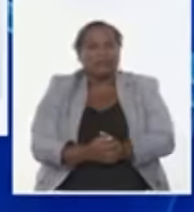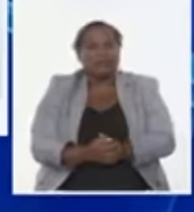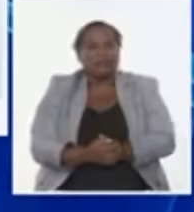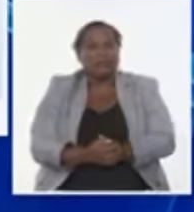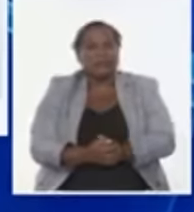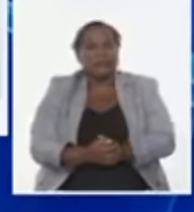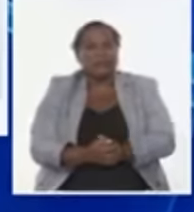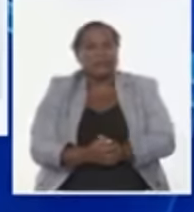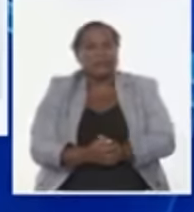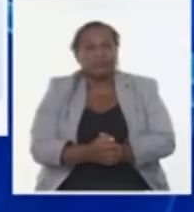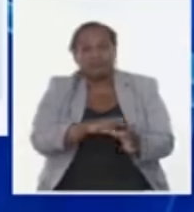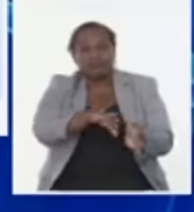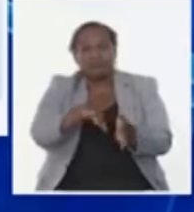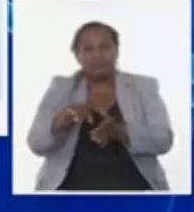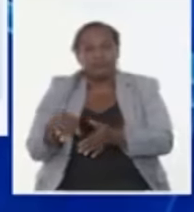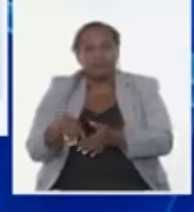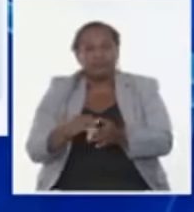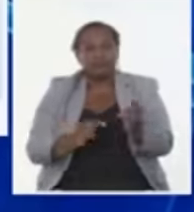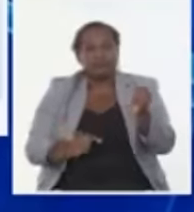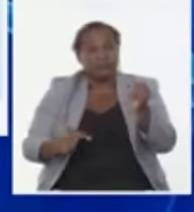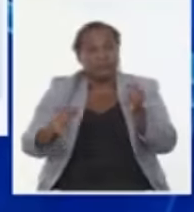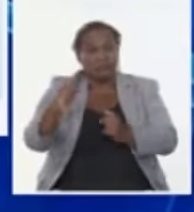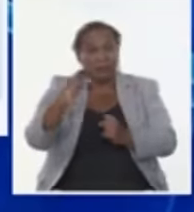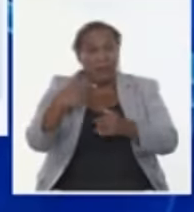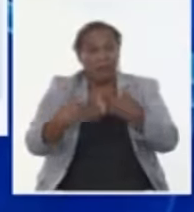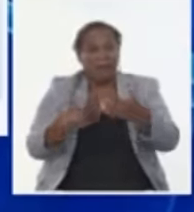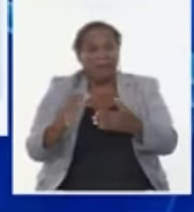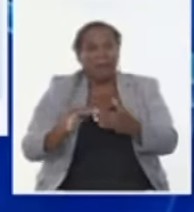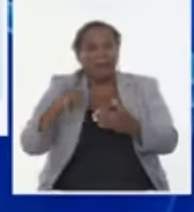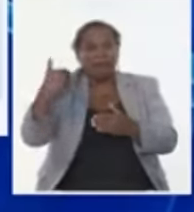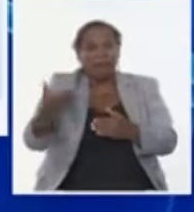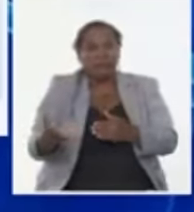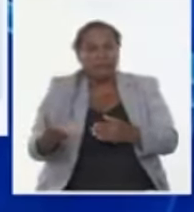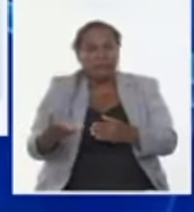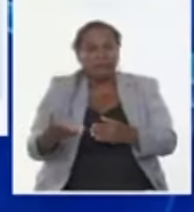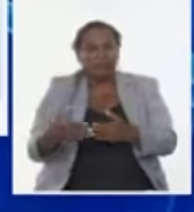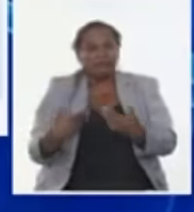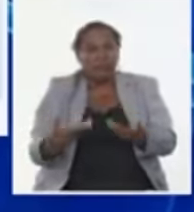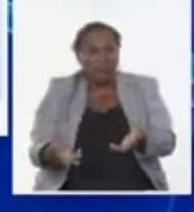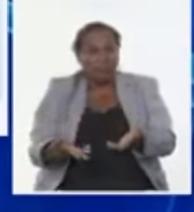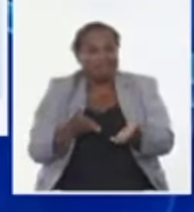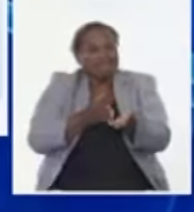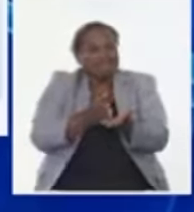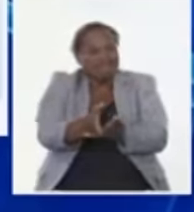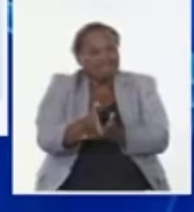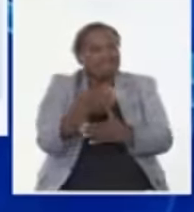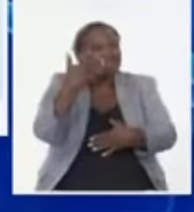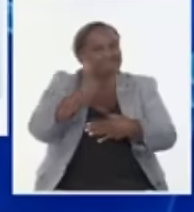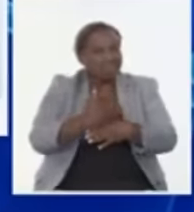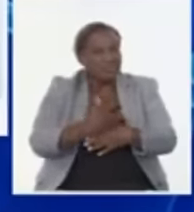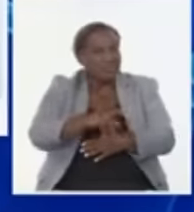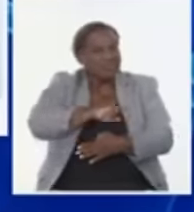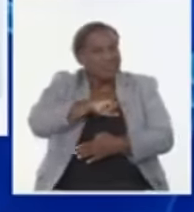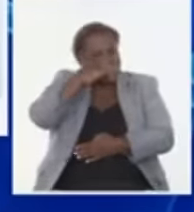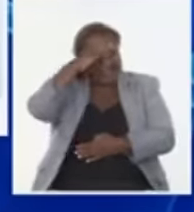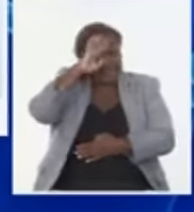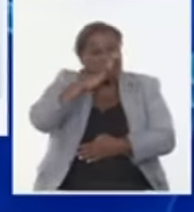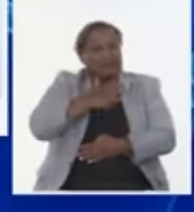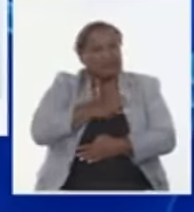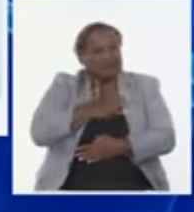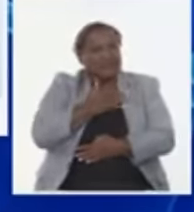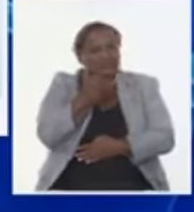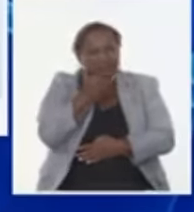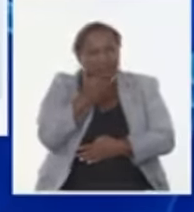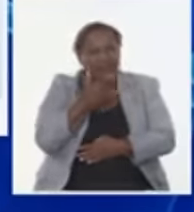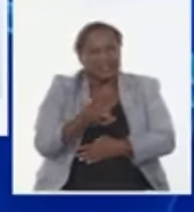parte, la principal causa externa es y seguirá siendo el bloqueo recrudecido expresado